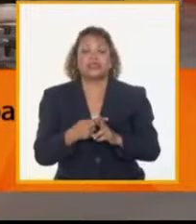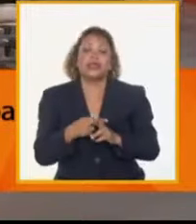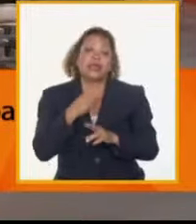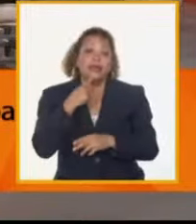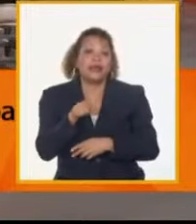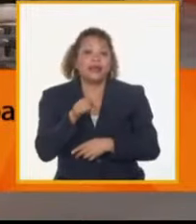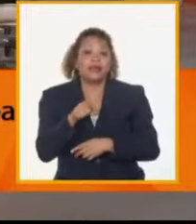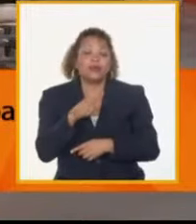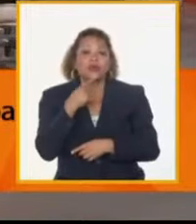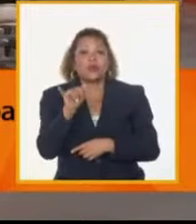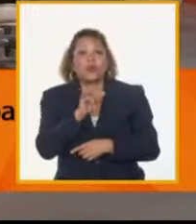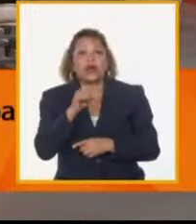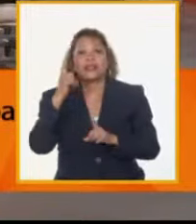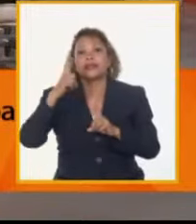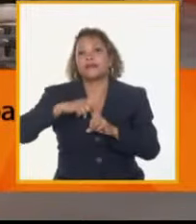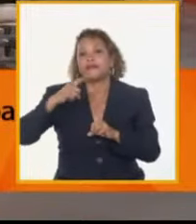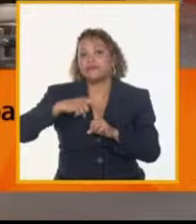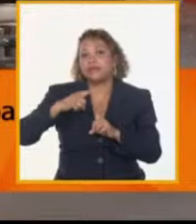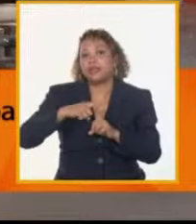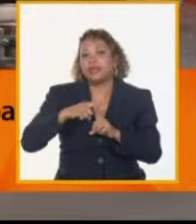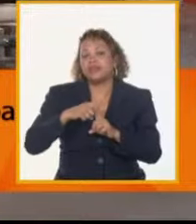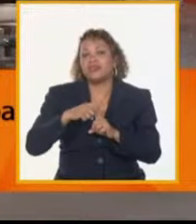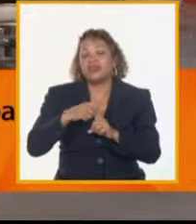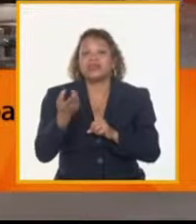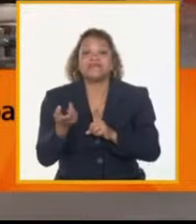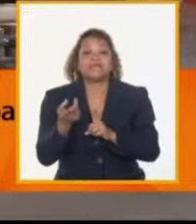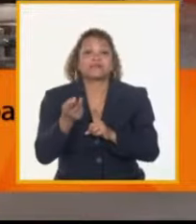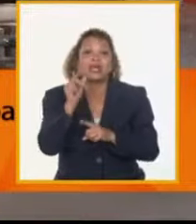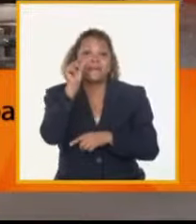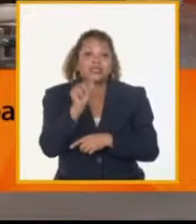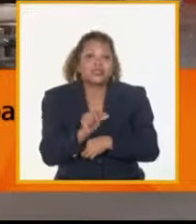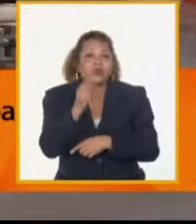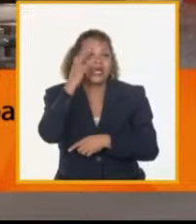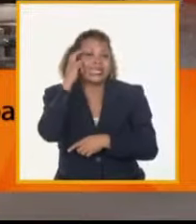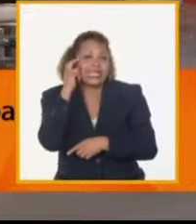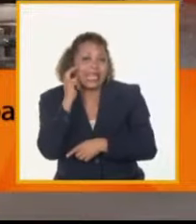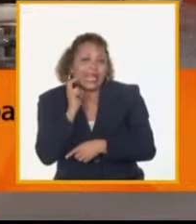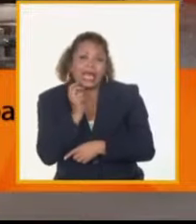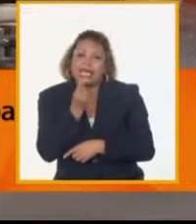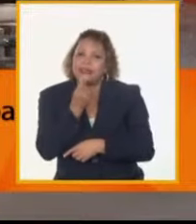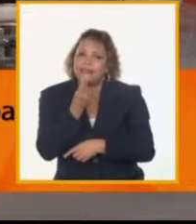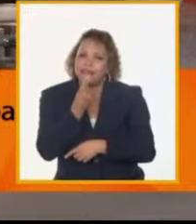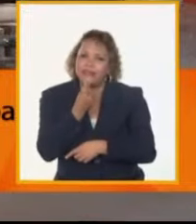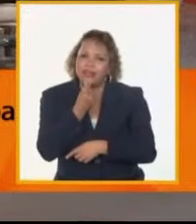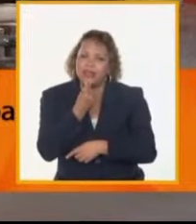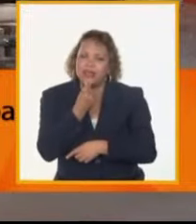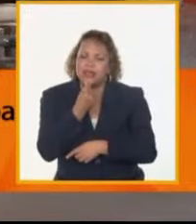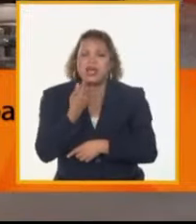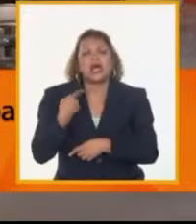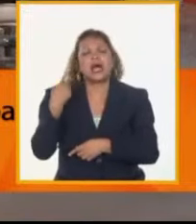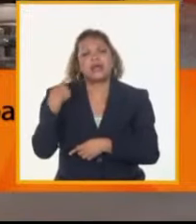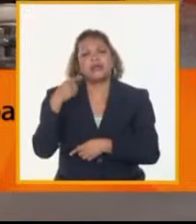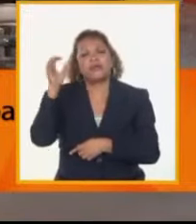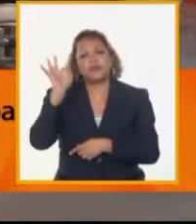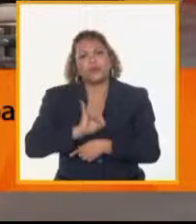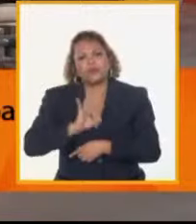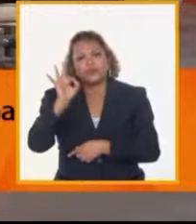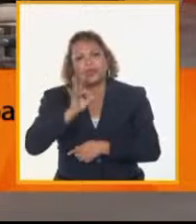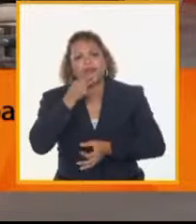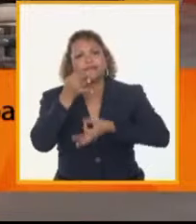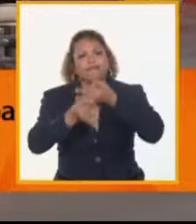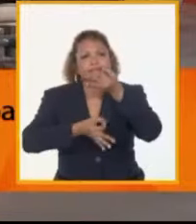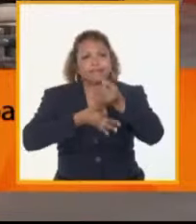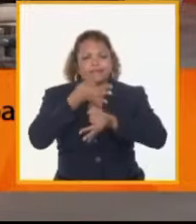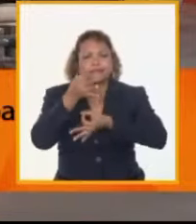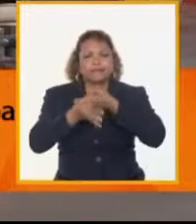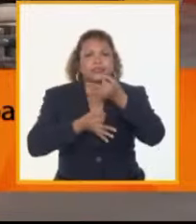también la técnica que está envejecida también tiene que aunque tenga, ayer hablamos del porciento de CDT